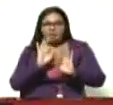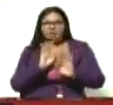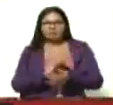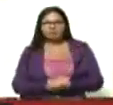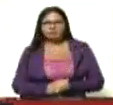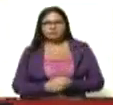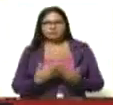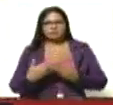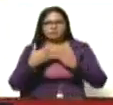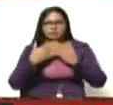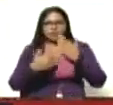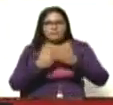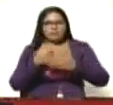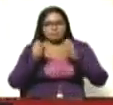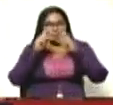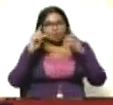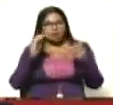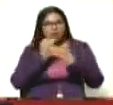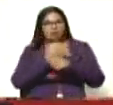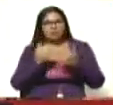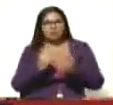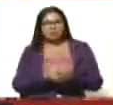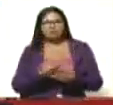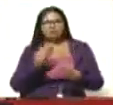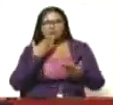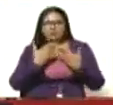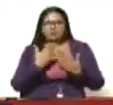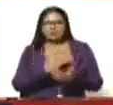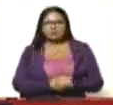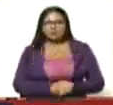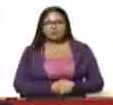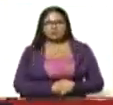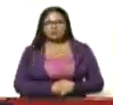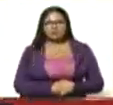a descubrirse ustedes mismos en él. Muchísimas gracias.